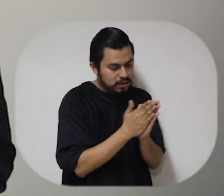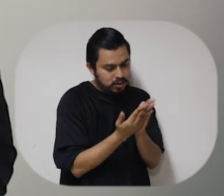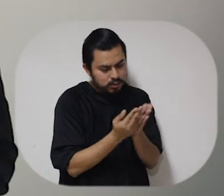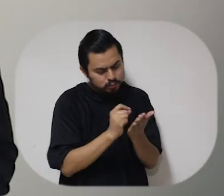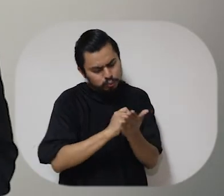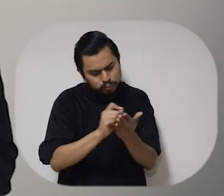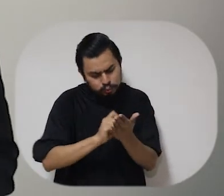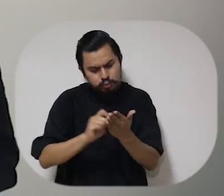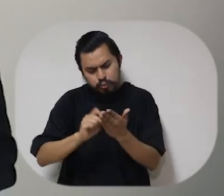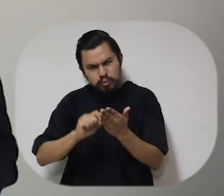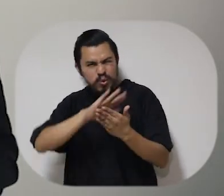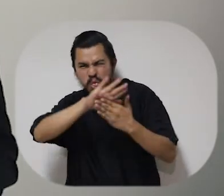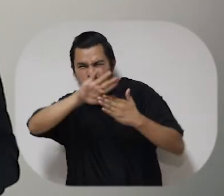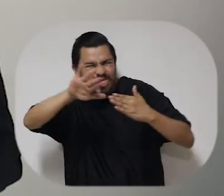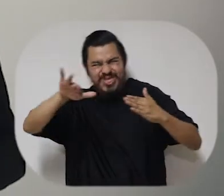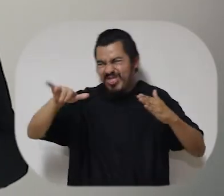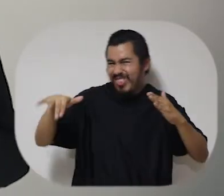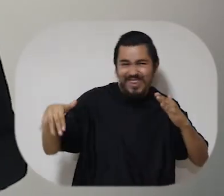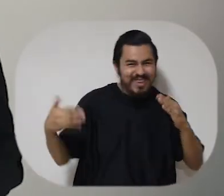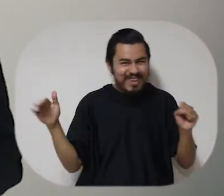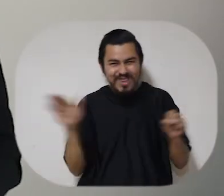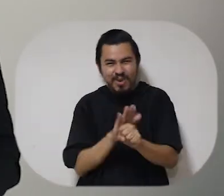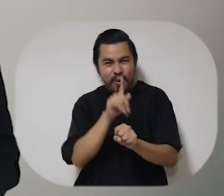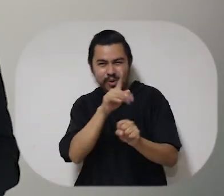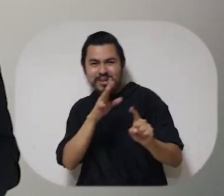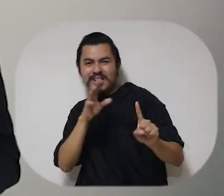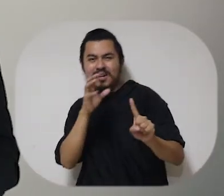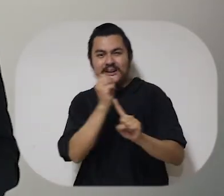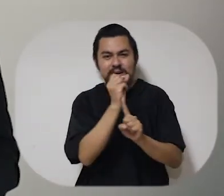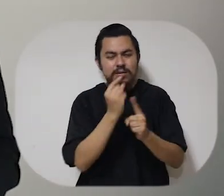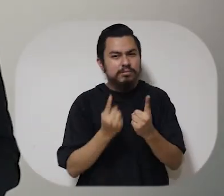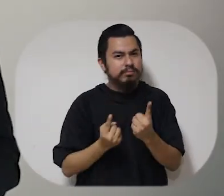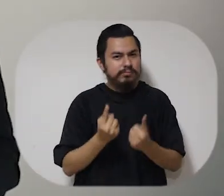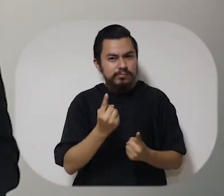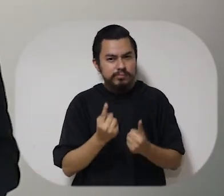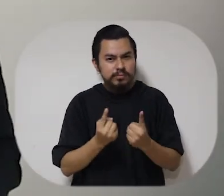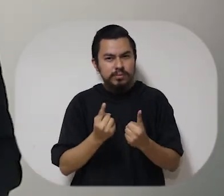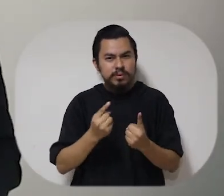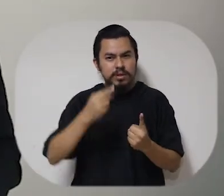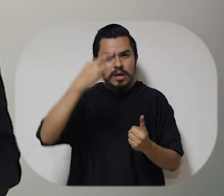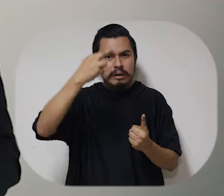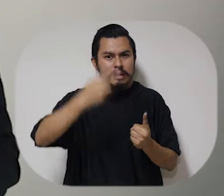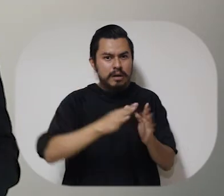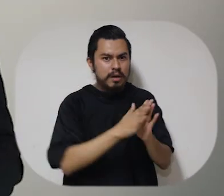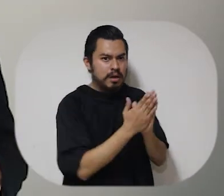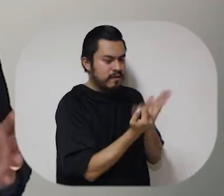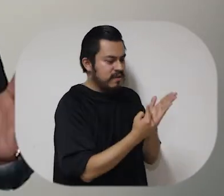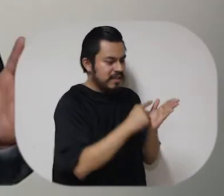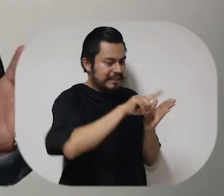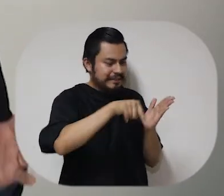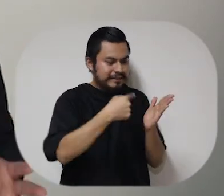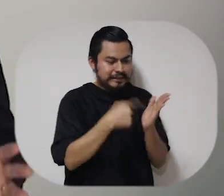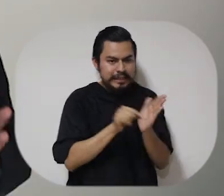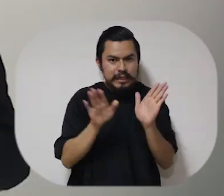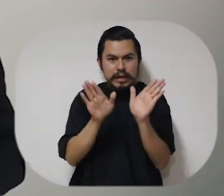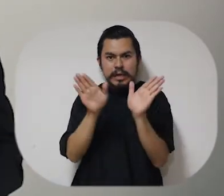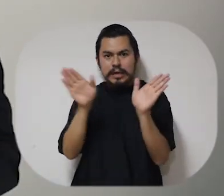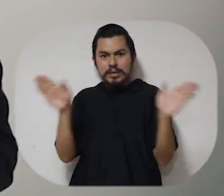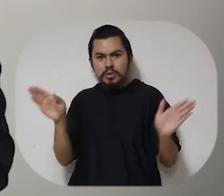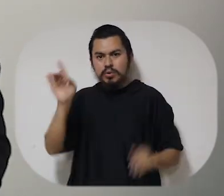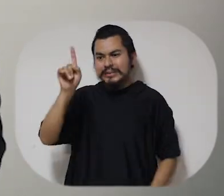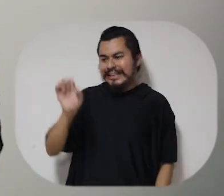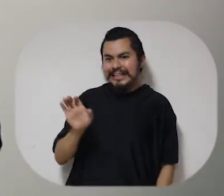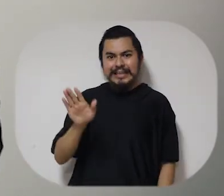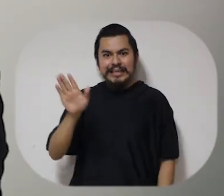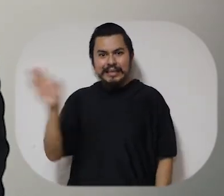objetivo. Realmente la Biblia tiene el centro en Jesús y es cristotélica. Es decir, no solamente fue escrita